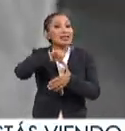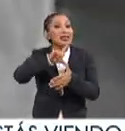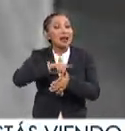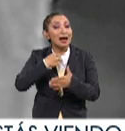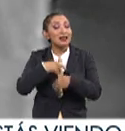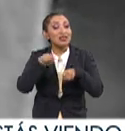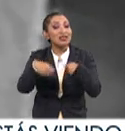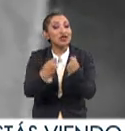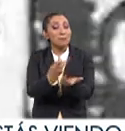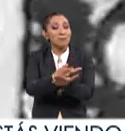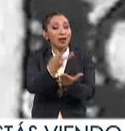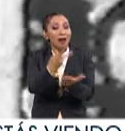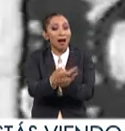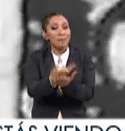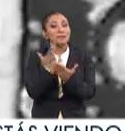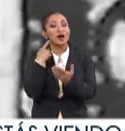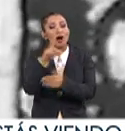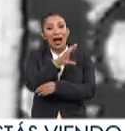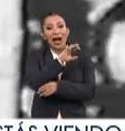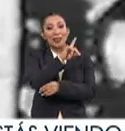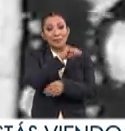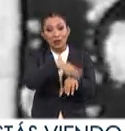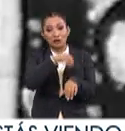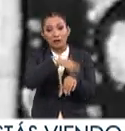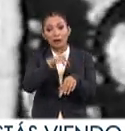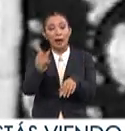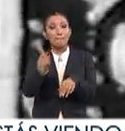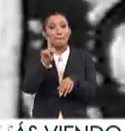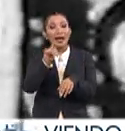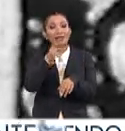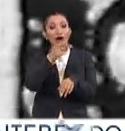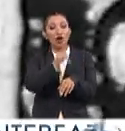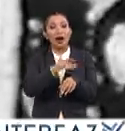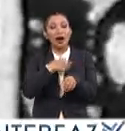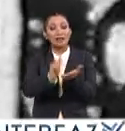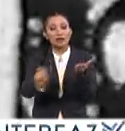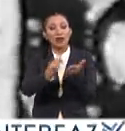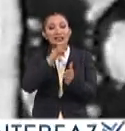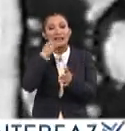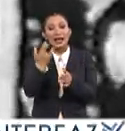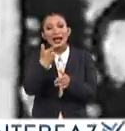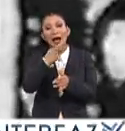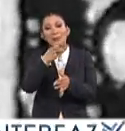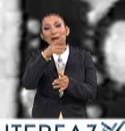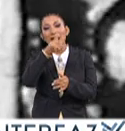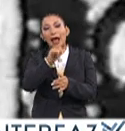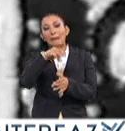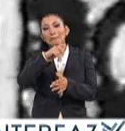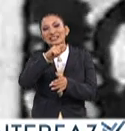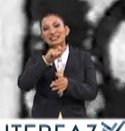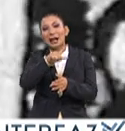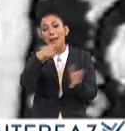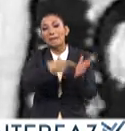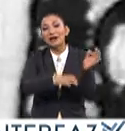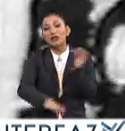latinoamericana en recibir esta distinción de la Academia Sueca fue la pedagoga y escritora chilena Gabriela Mistral